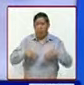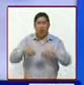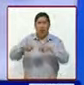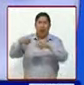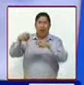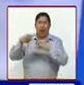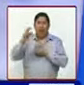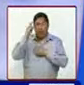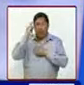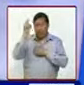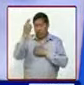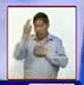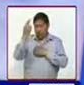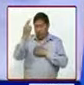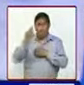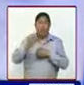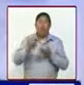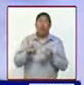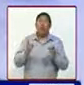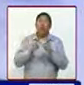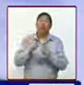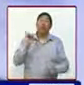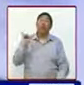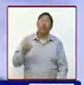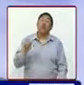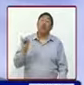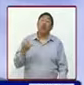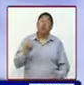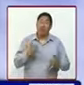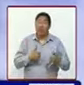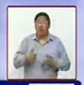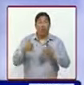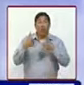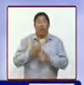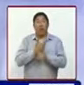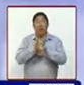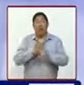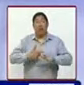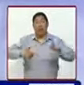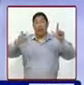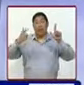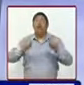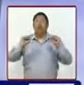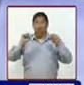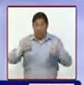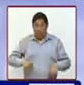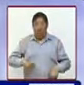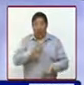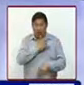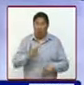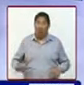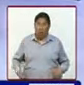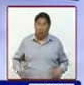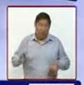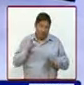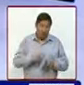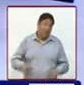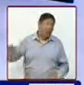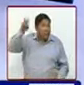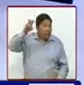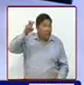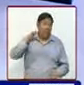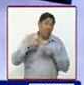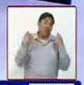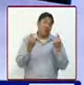el Nacional de este día jueves. Copa Libertadores de América, ¿podrá Always Ready avanzar a la fase